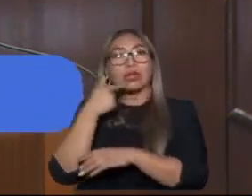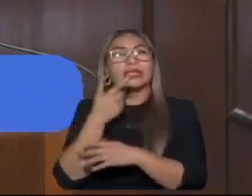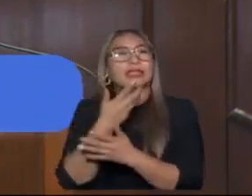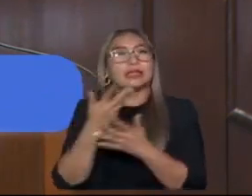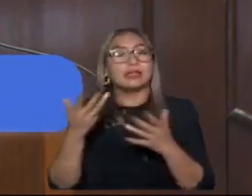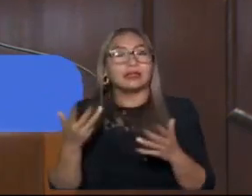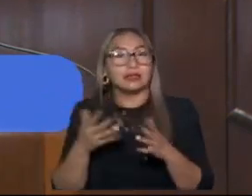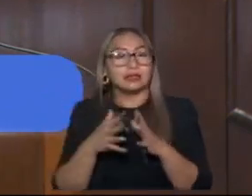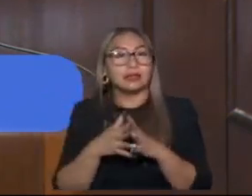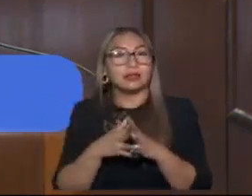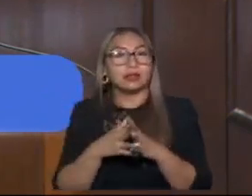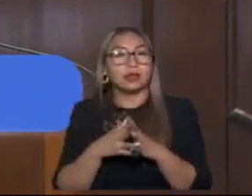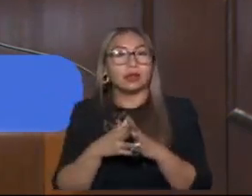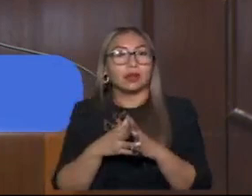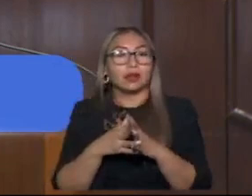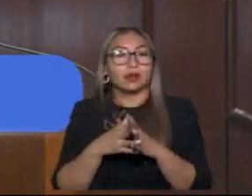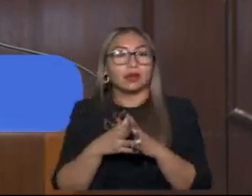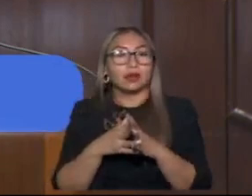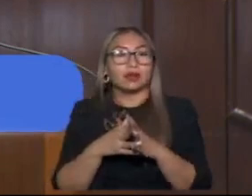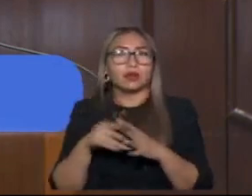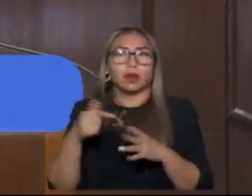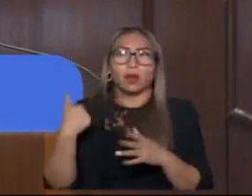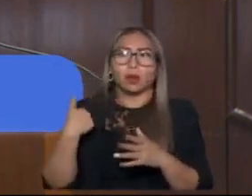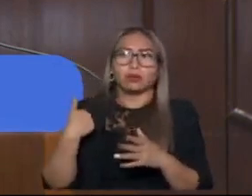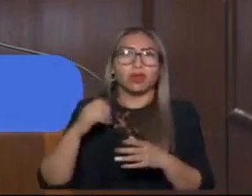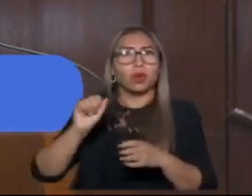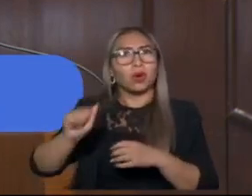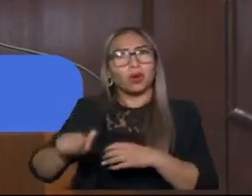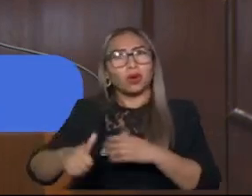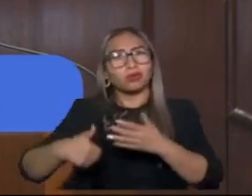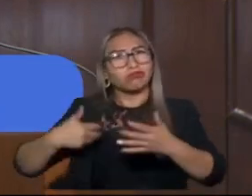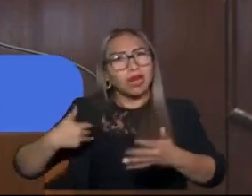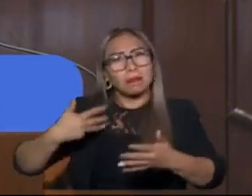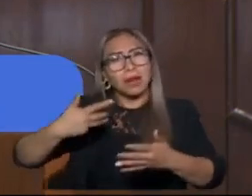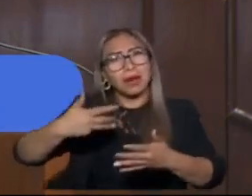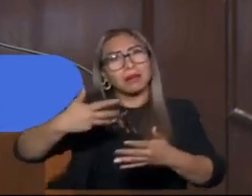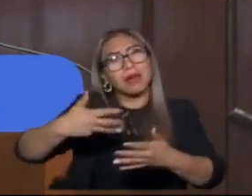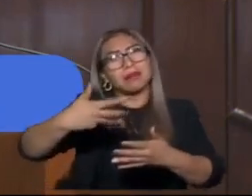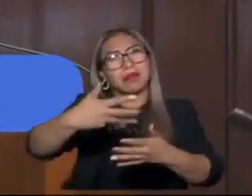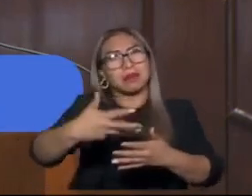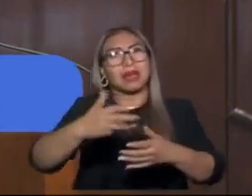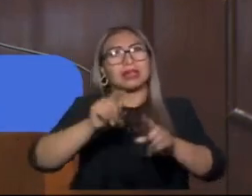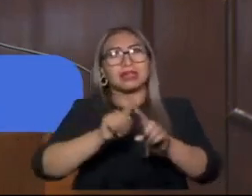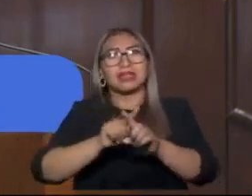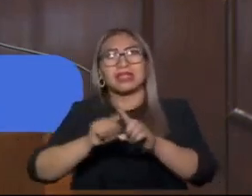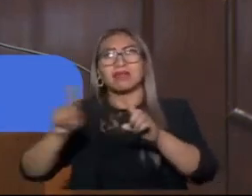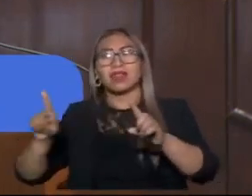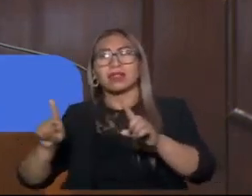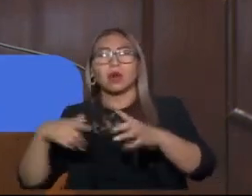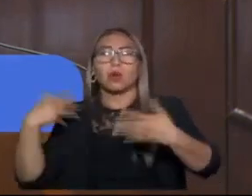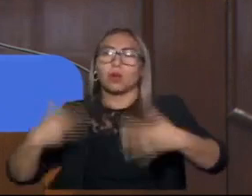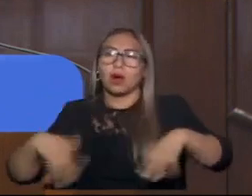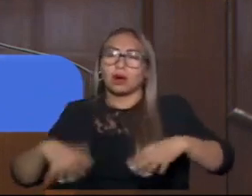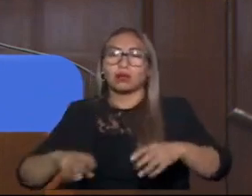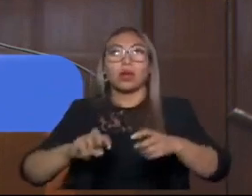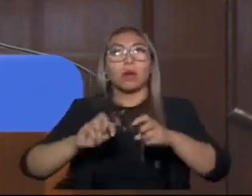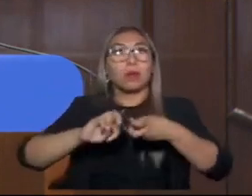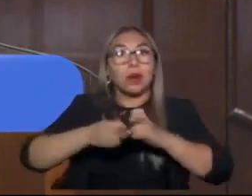enfrentar una tras otra tantos desafíos y adversidades.